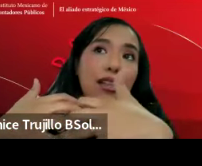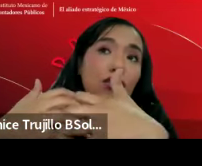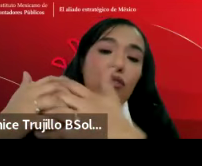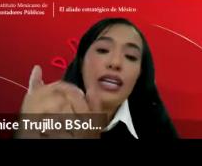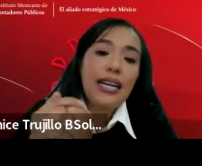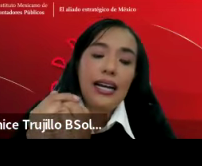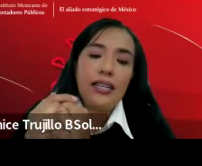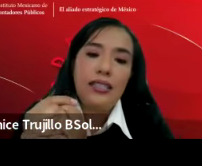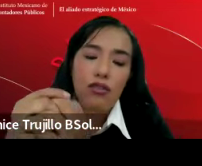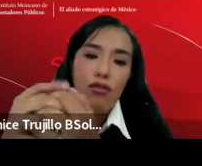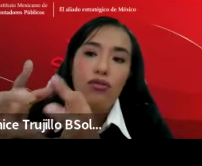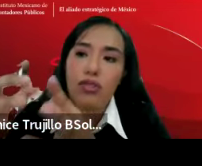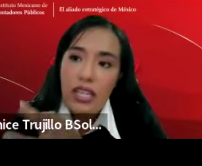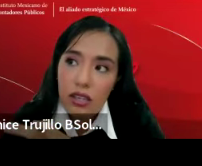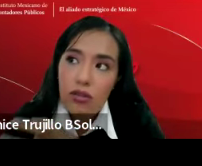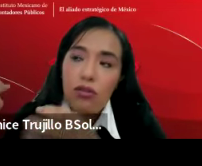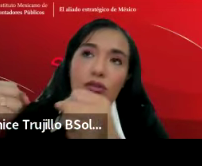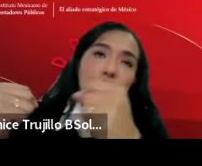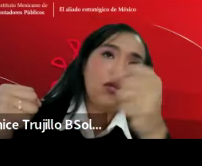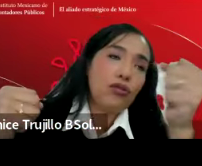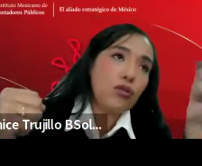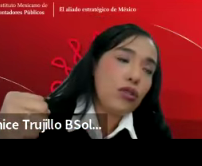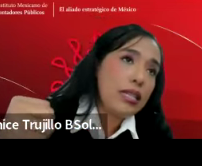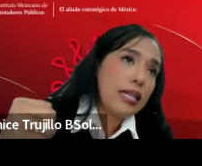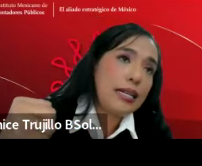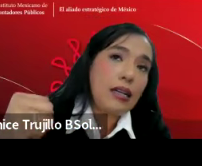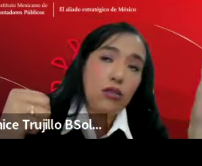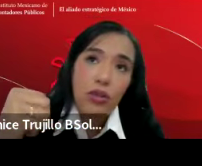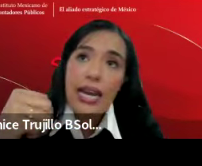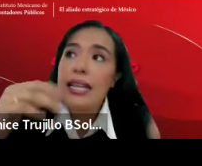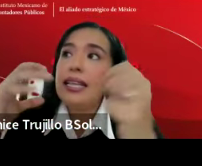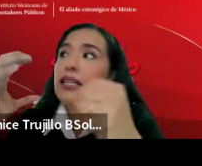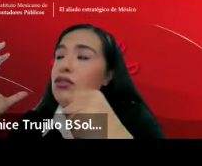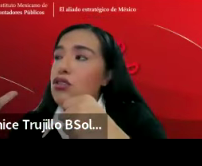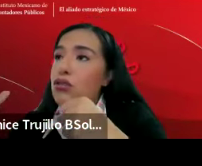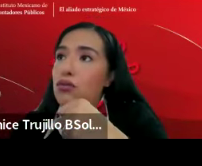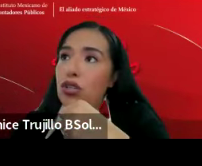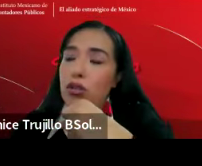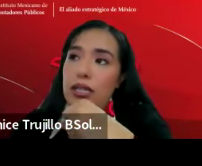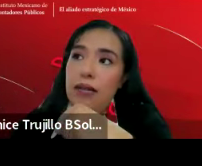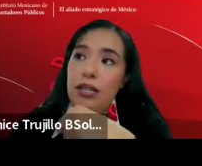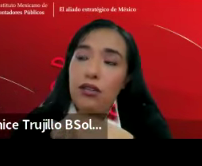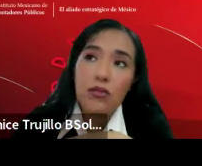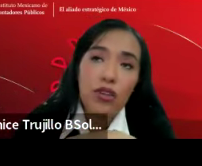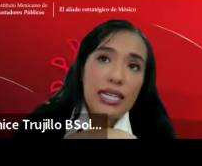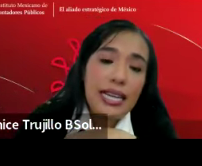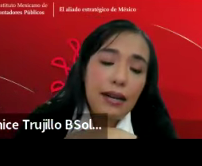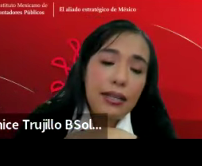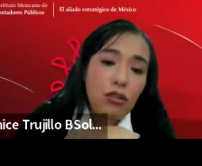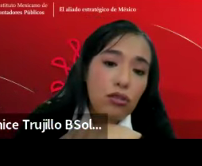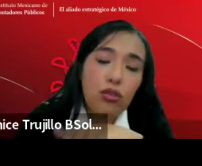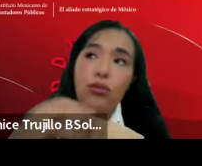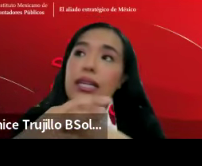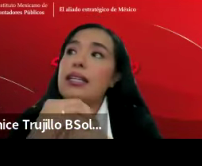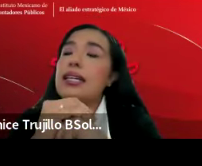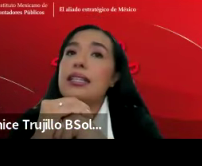la autoridad no se fija si son unos niños o si son unos estudiantes o si son unos personas morales que